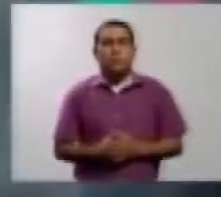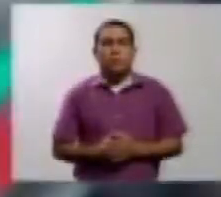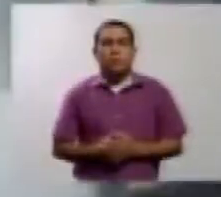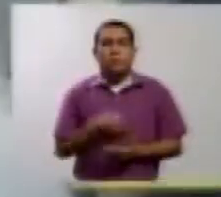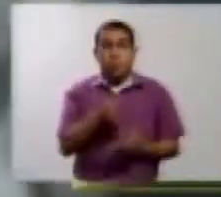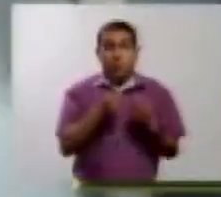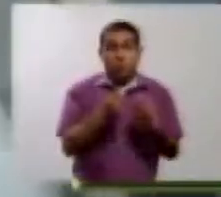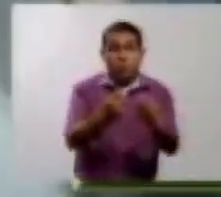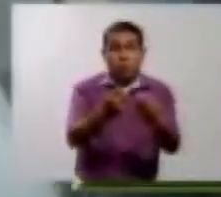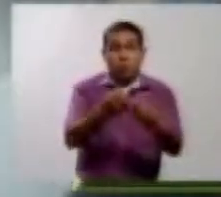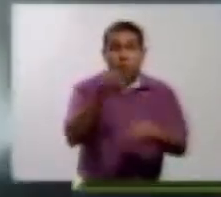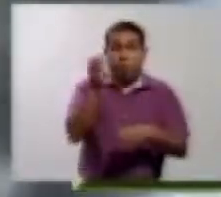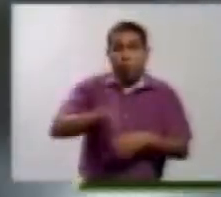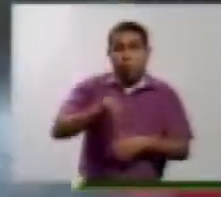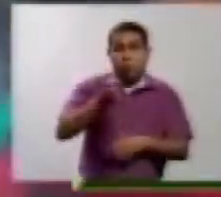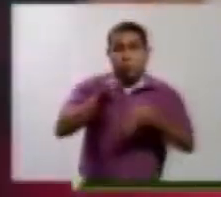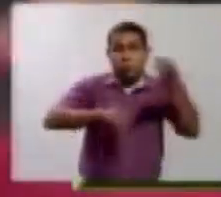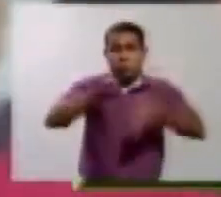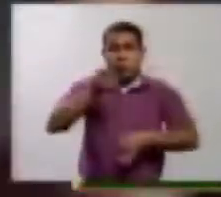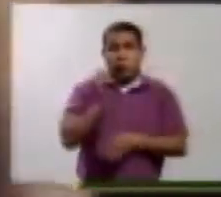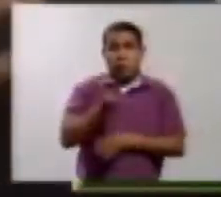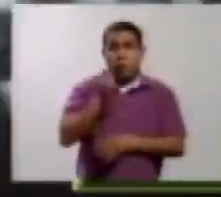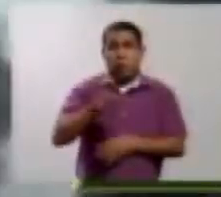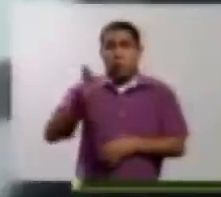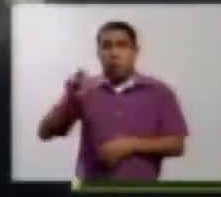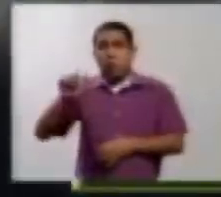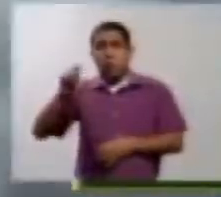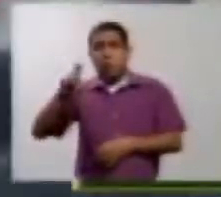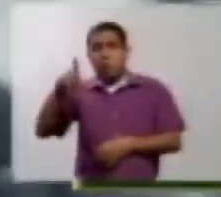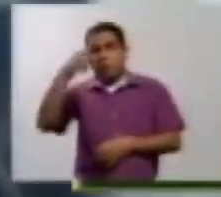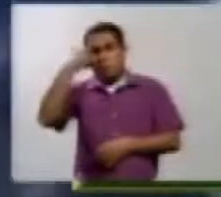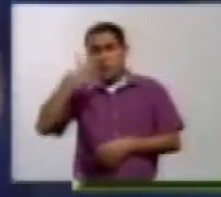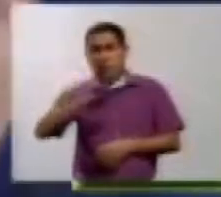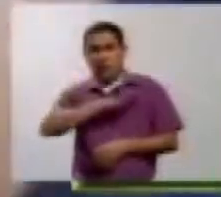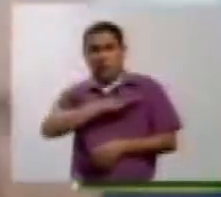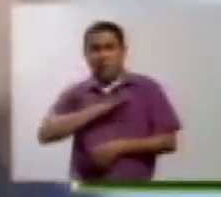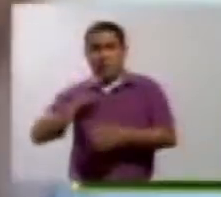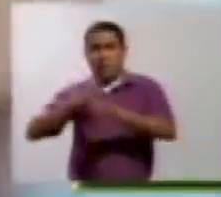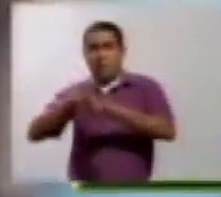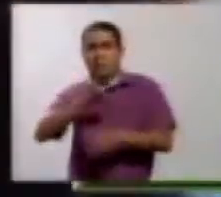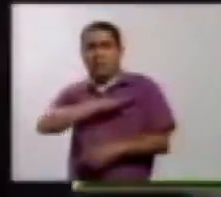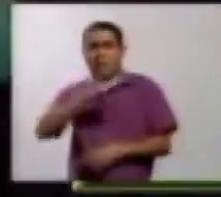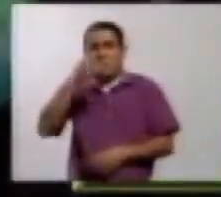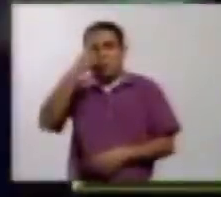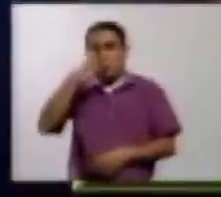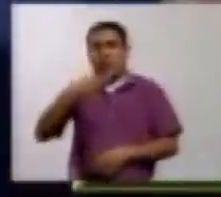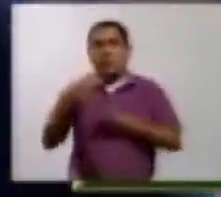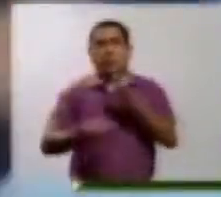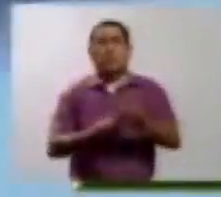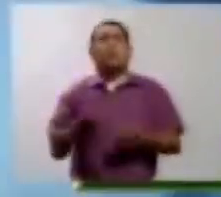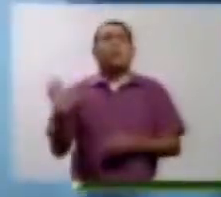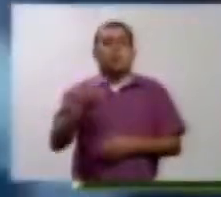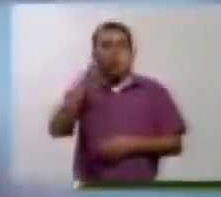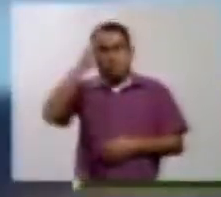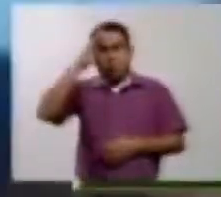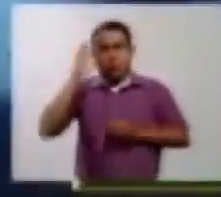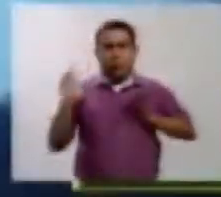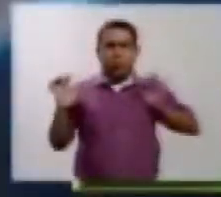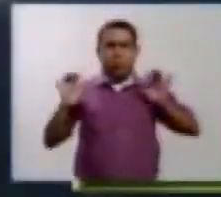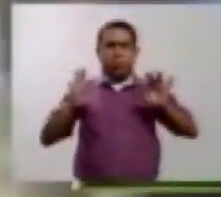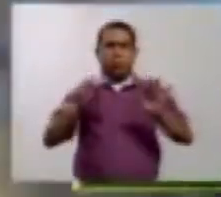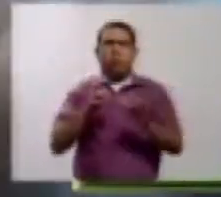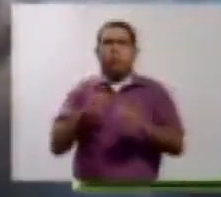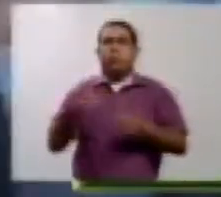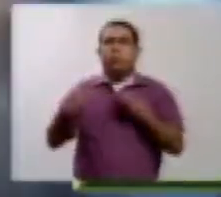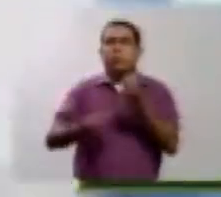audiencia contra Carlos Caicedo y Rafael Martínez se realiza en medio de estrictas medidas de seguridad, con presencia de integrantes del SMAT a las